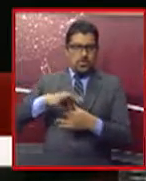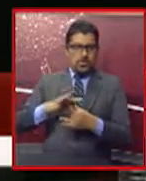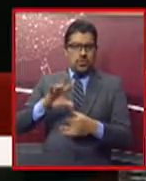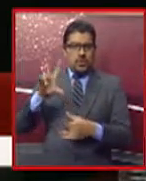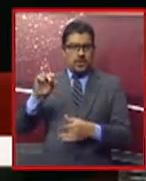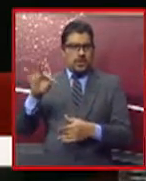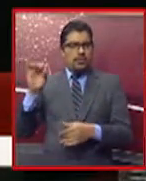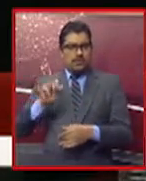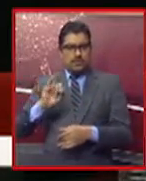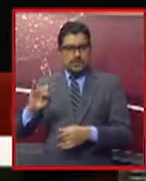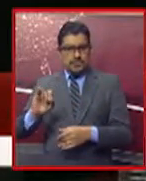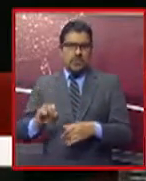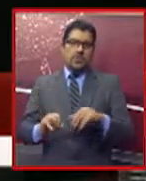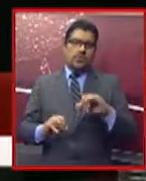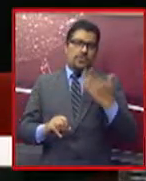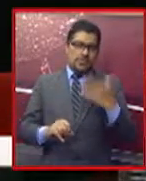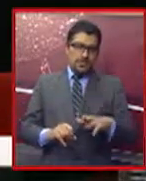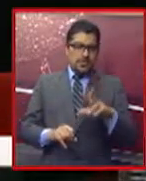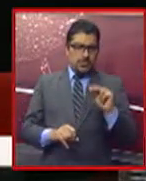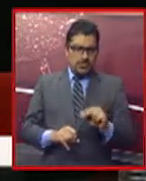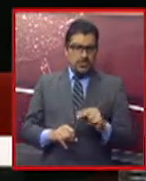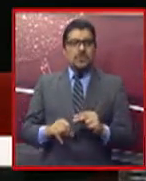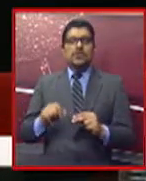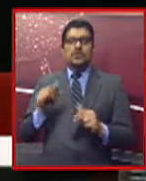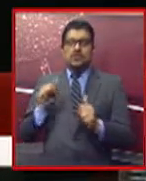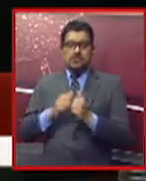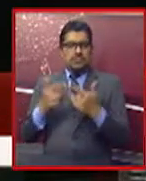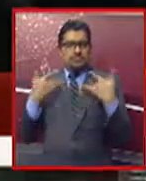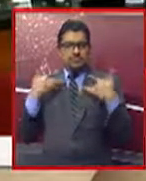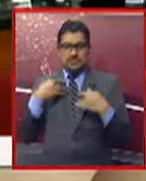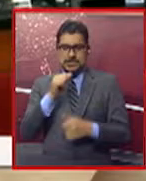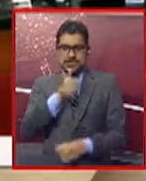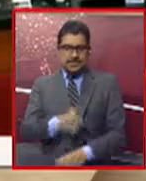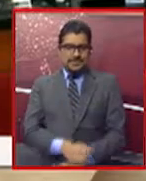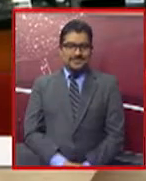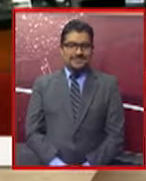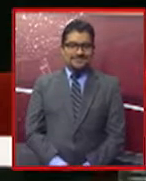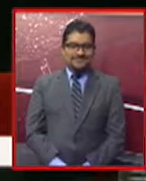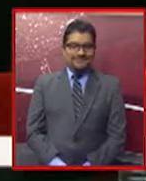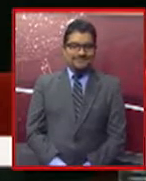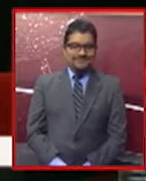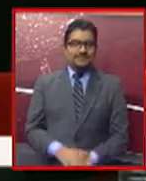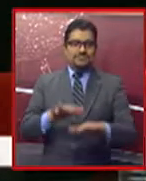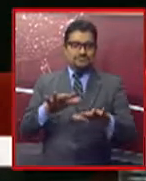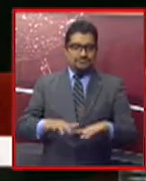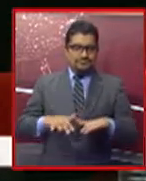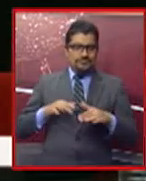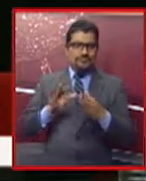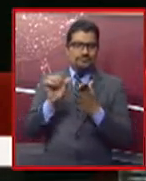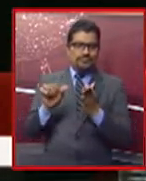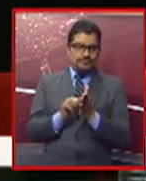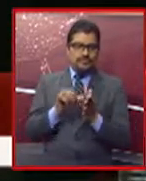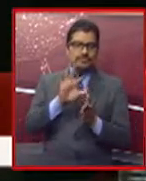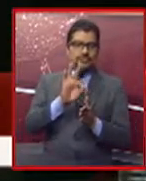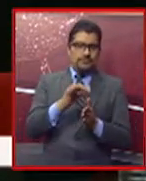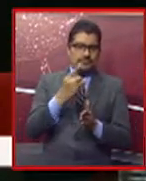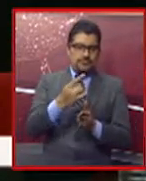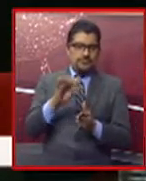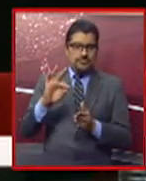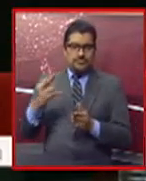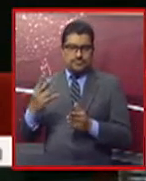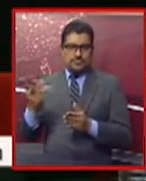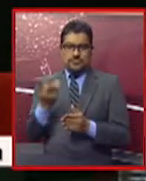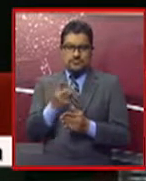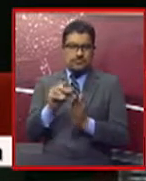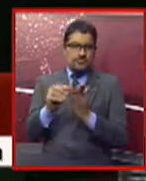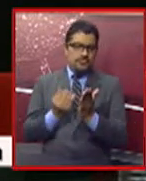favor, 10 en contra y ninguna abstención. En consecuencia, quedan aprobados los artículos 41 y 42